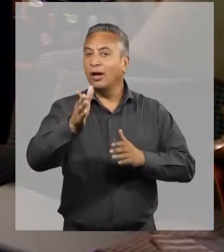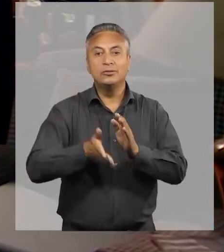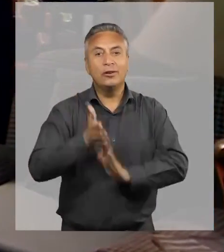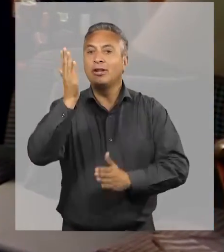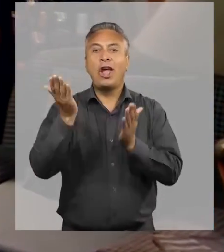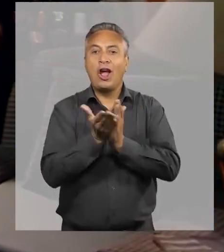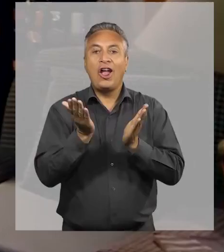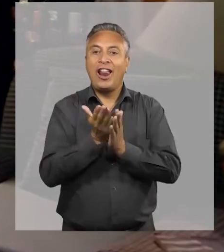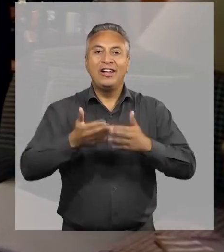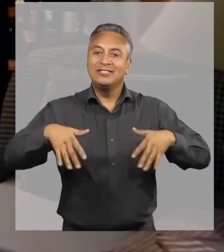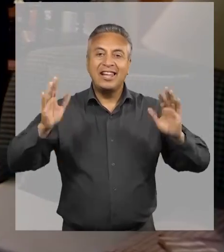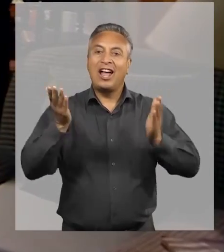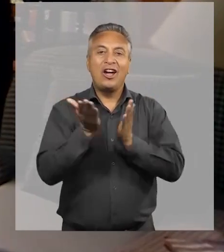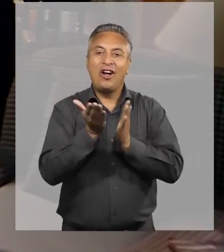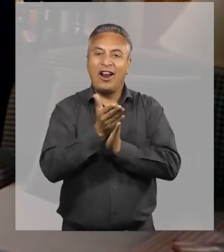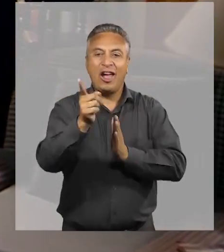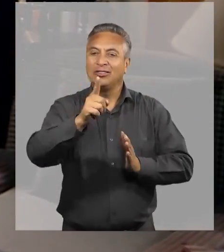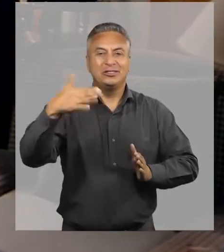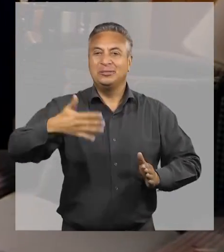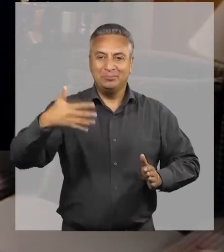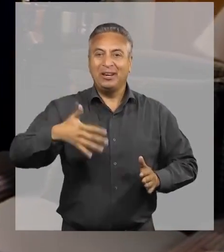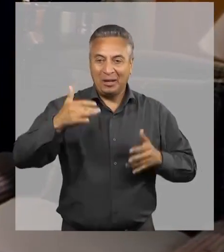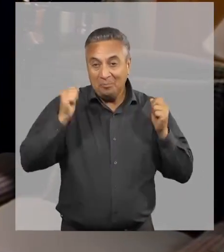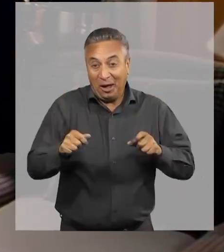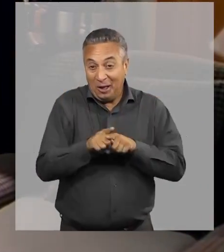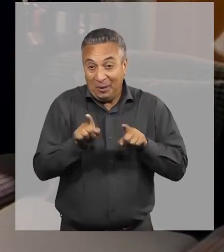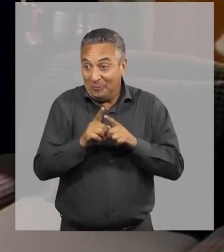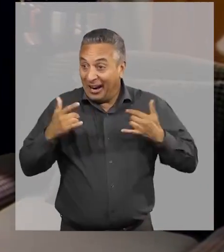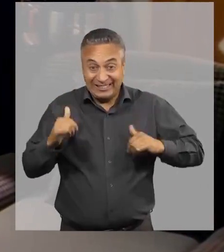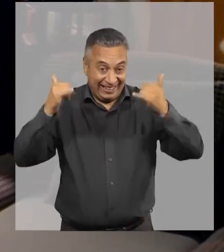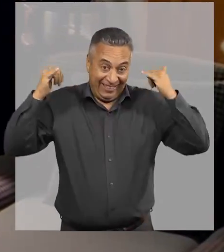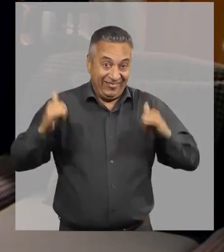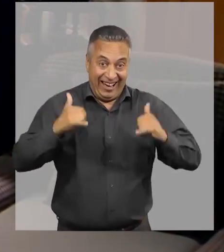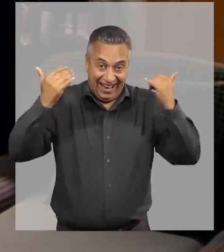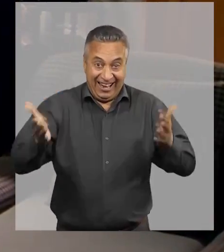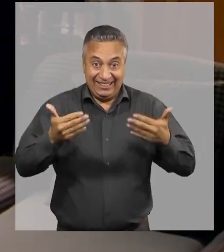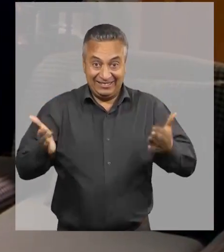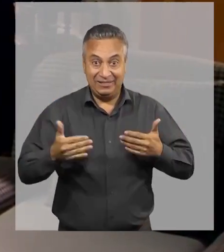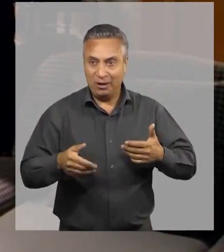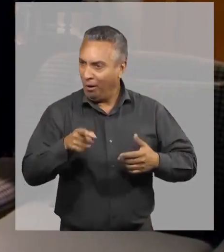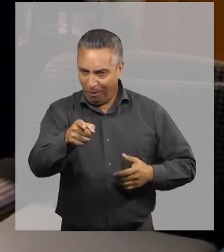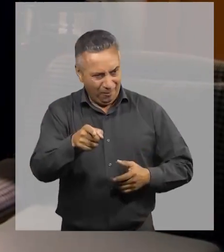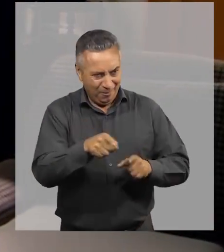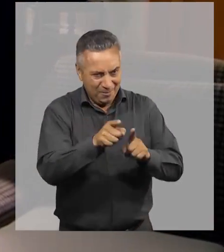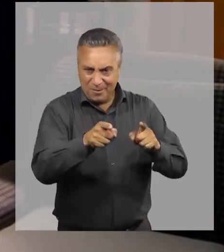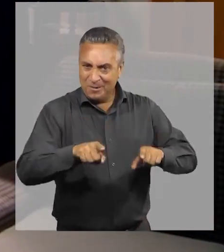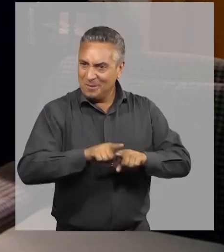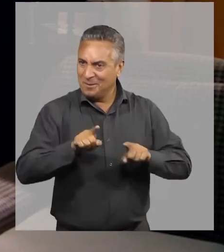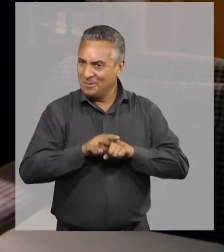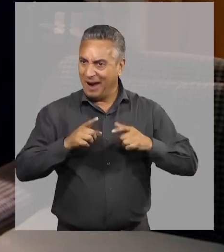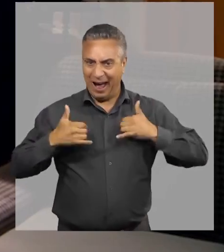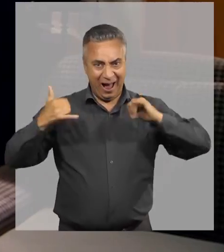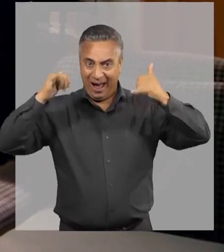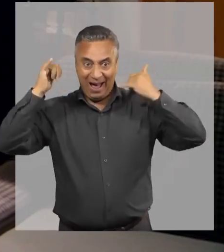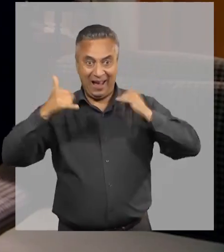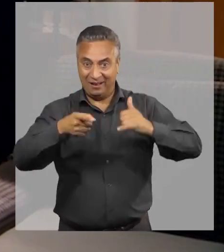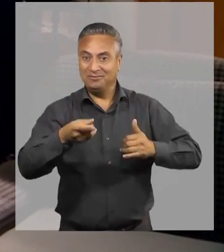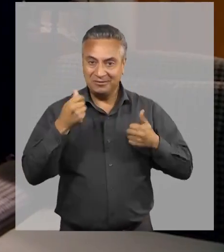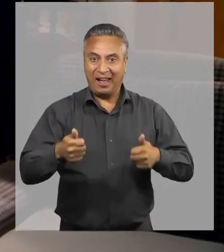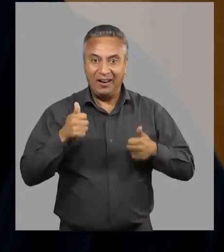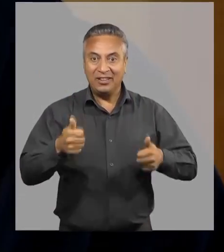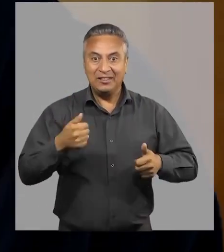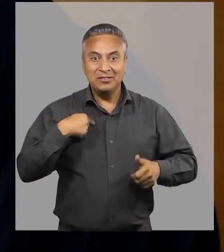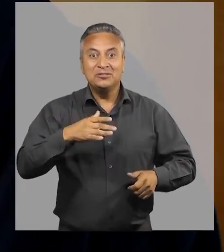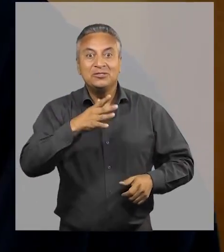ellos. Pero también, si no te dije que se fueron al colegio. Bueno, da lo mismo. El colegio no es tan importante. Podemos celebrar, ¿no? Podemos. Está hiperventilado. Está